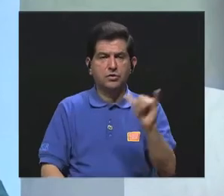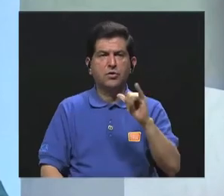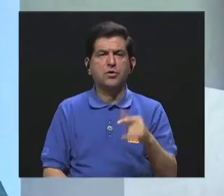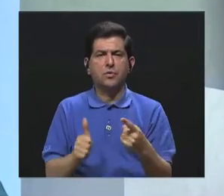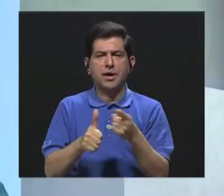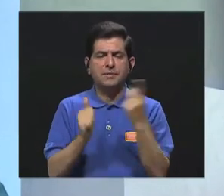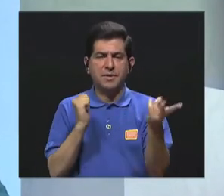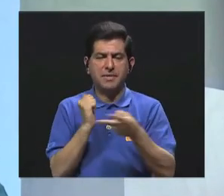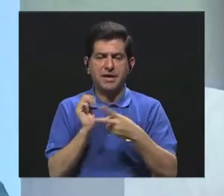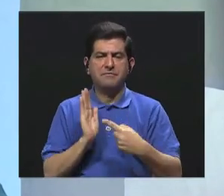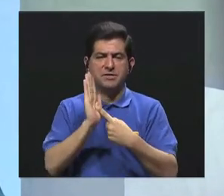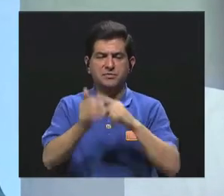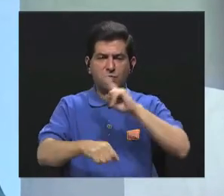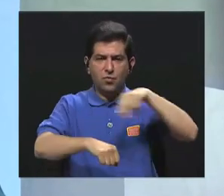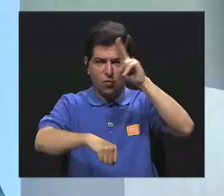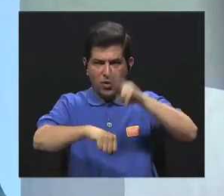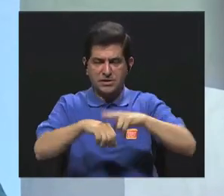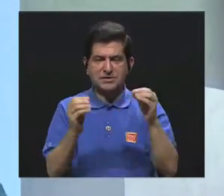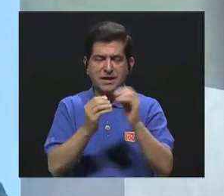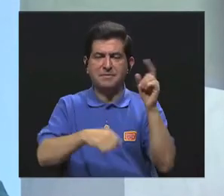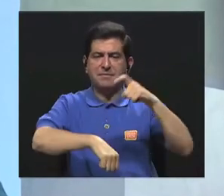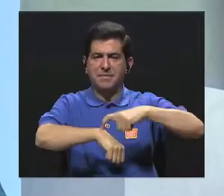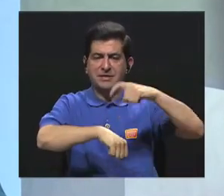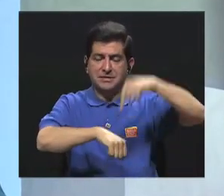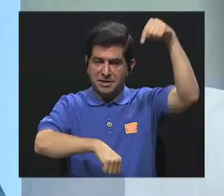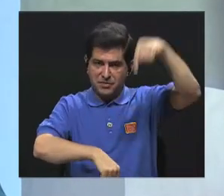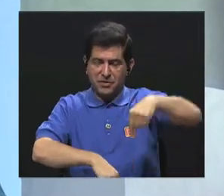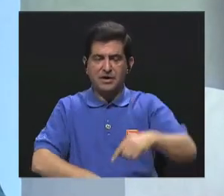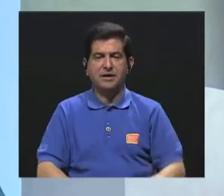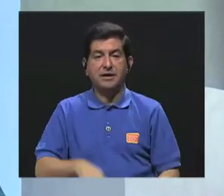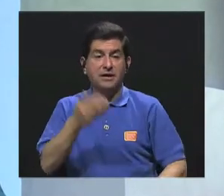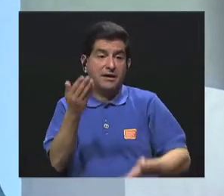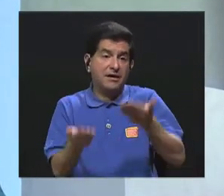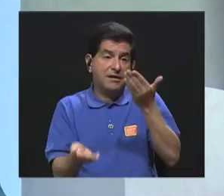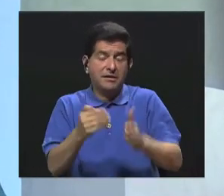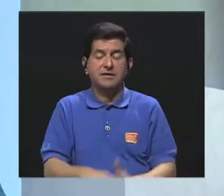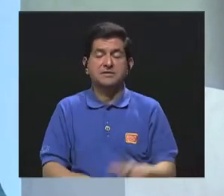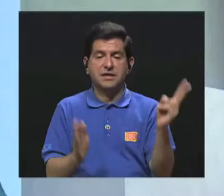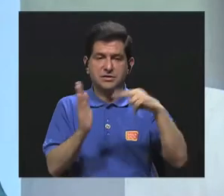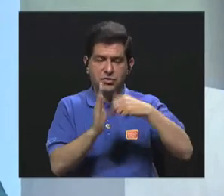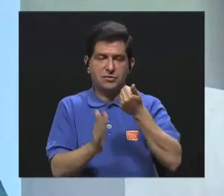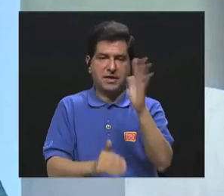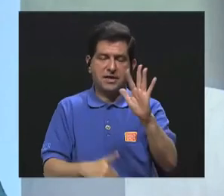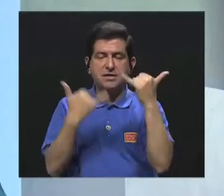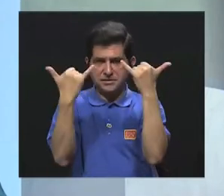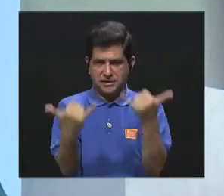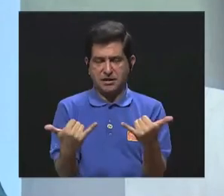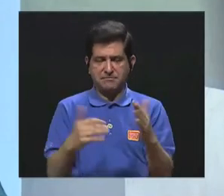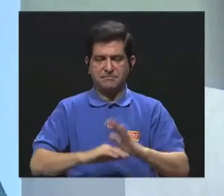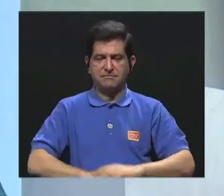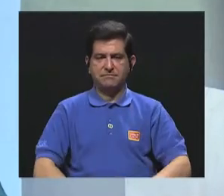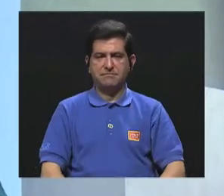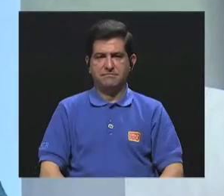estreno nacional de un poco más de días acá, uh-huh, que sería para el 2015. Y